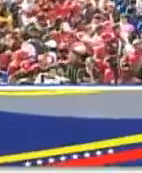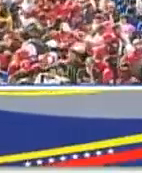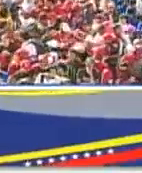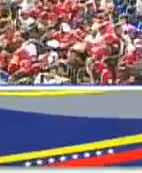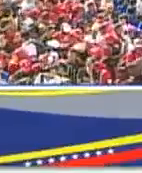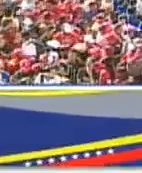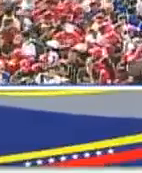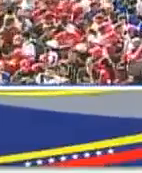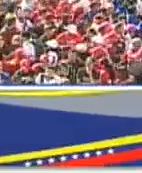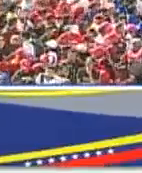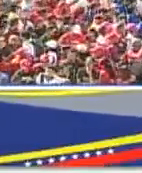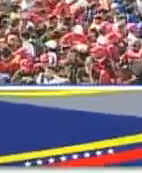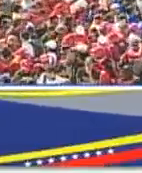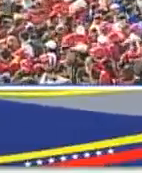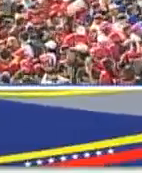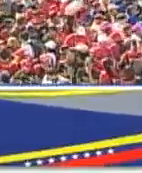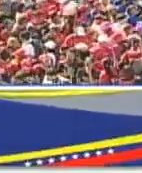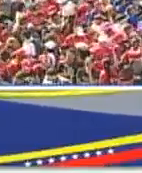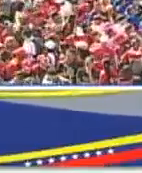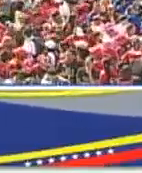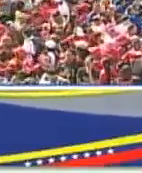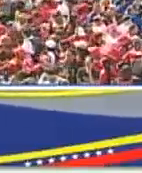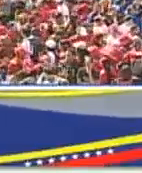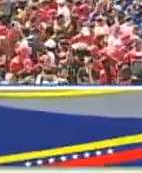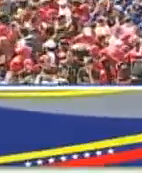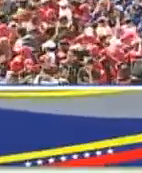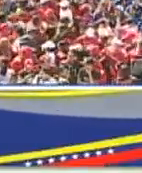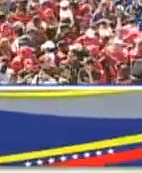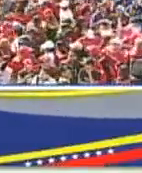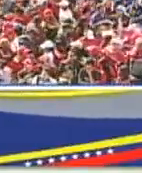presidente de la Asamblea Nacional,